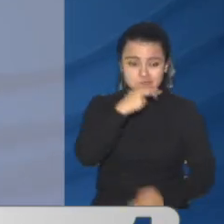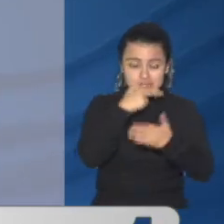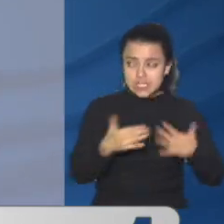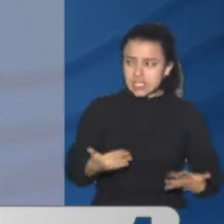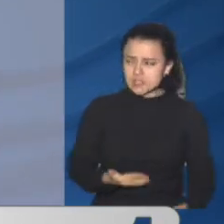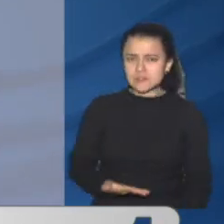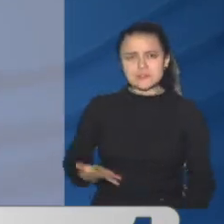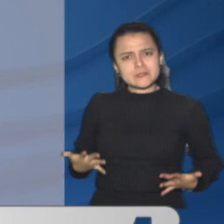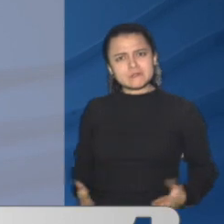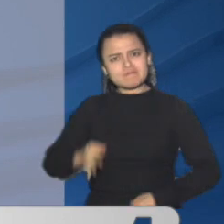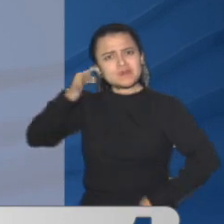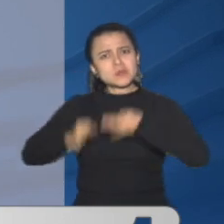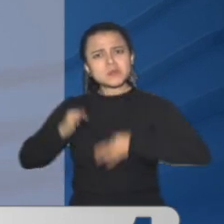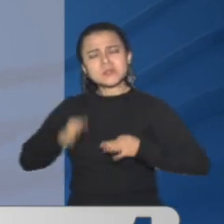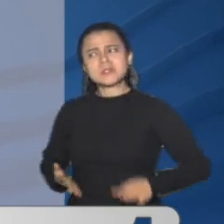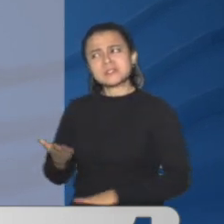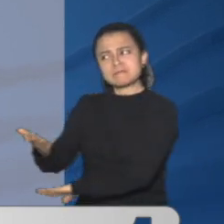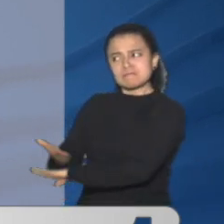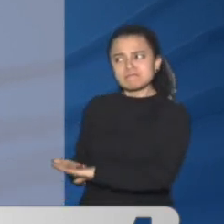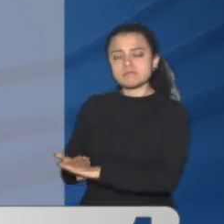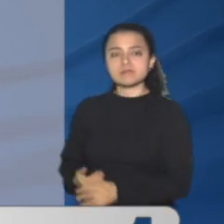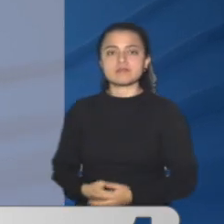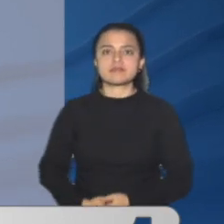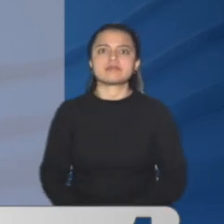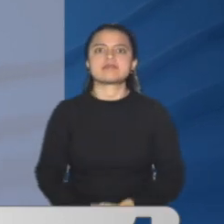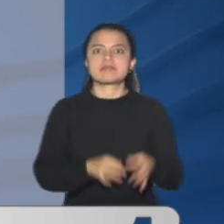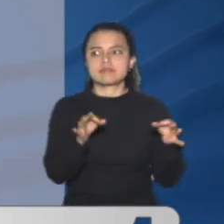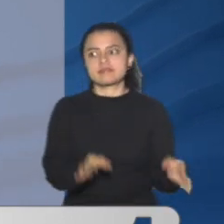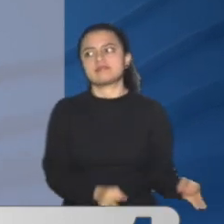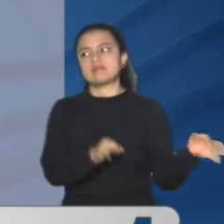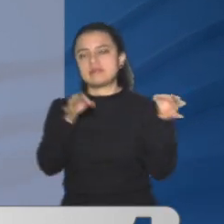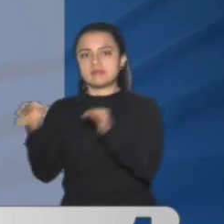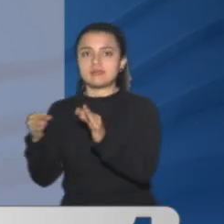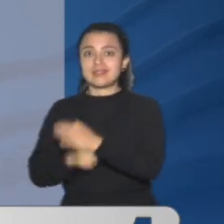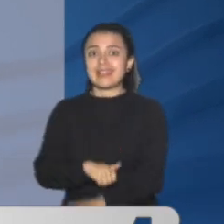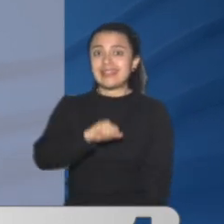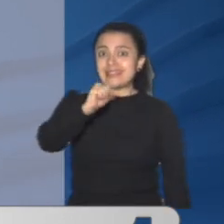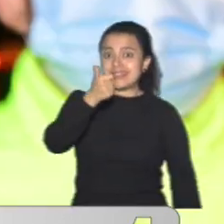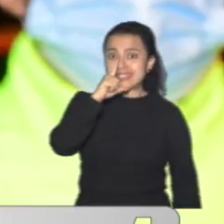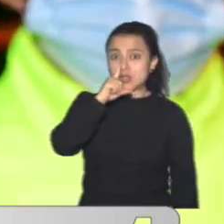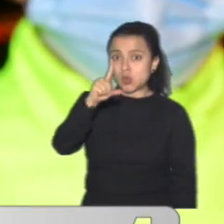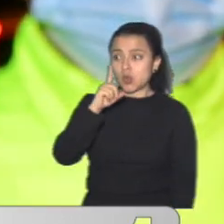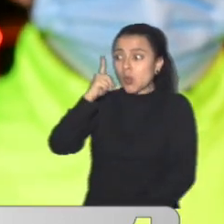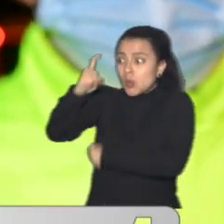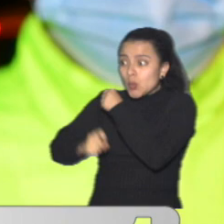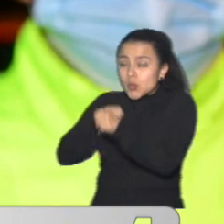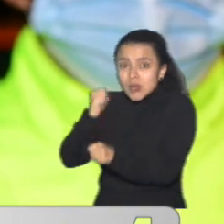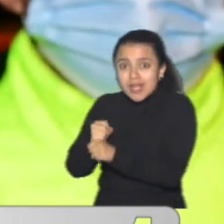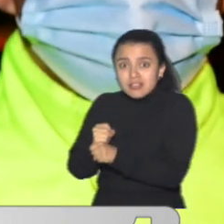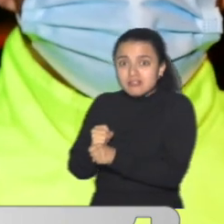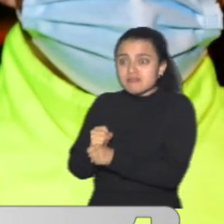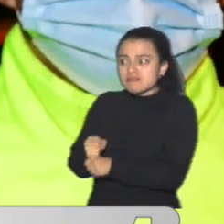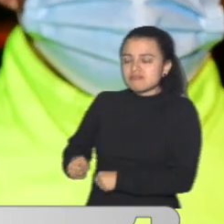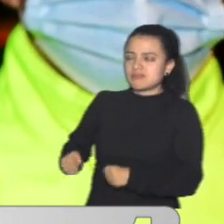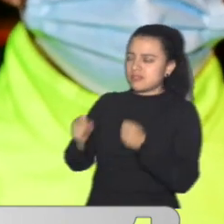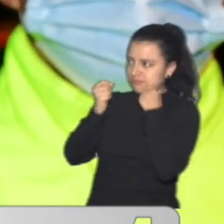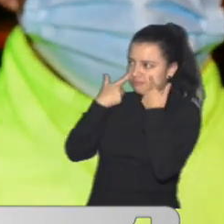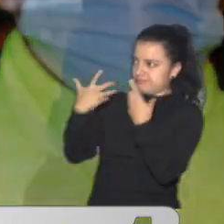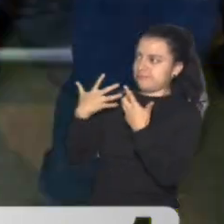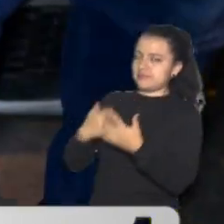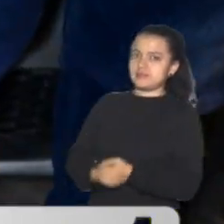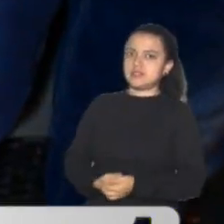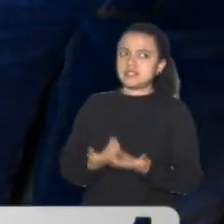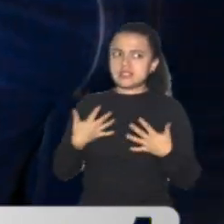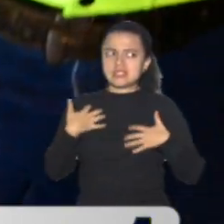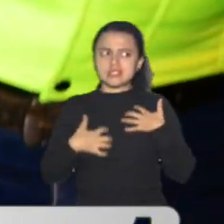audiencias se han cancelado tres veces y el 10 de julio se cumple un año de los hechos por eso temen que quede en libertad por vencimiento de eternos